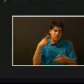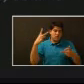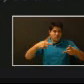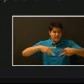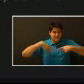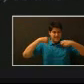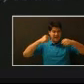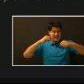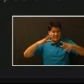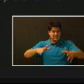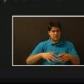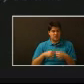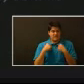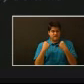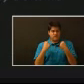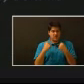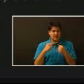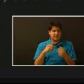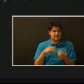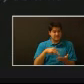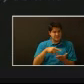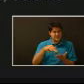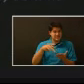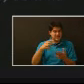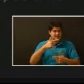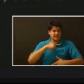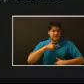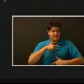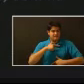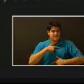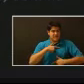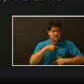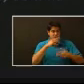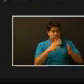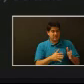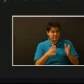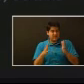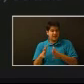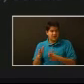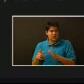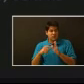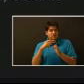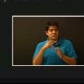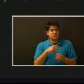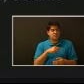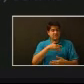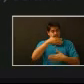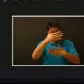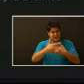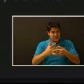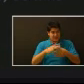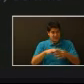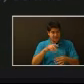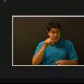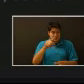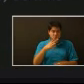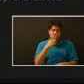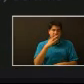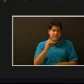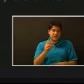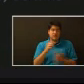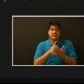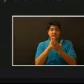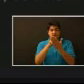armados, equipados delante de vuestros hermanos y les ayudaréis. Mira, hermano,